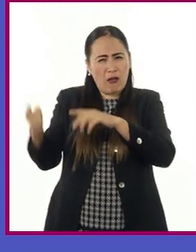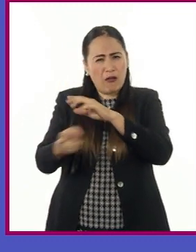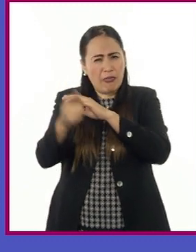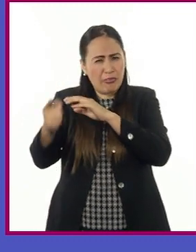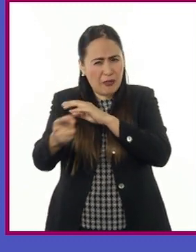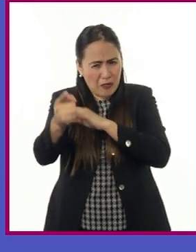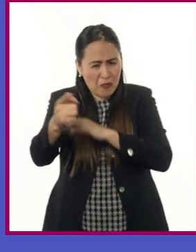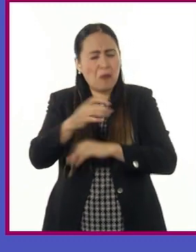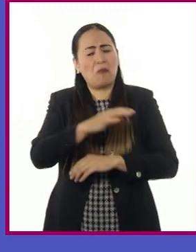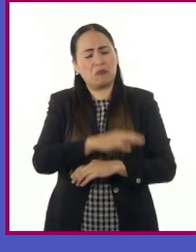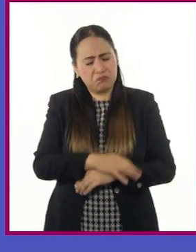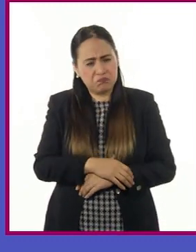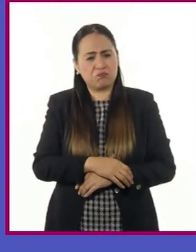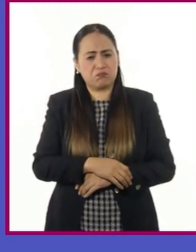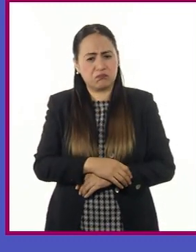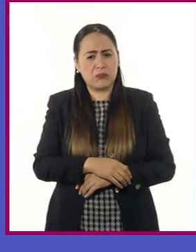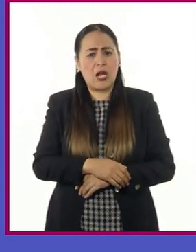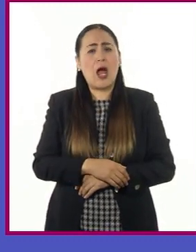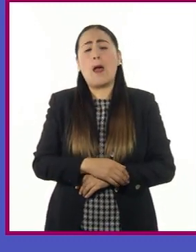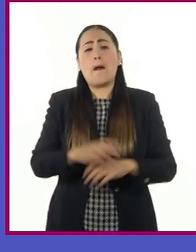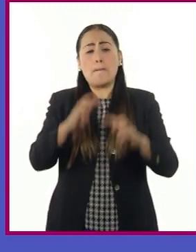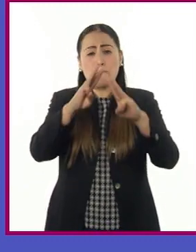Podrá secarse en un instante el mar.